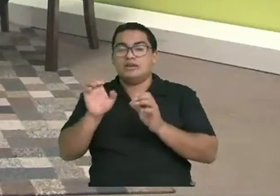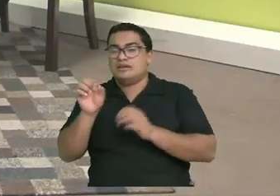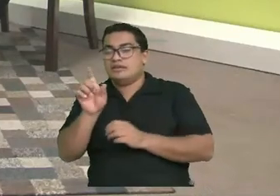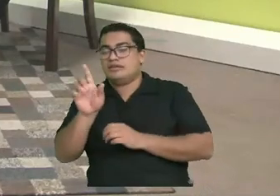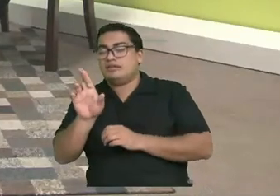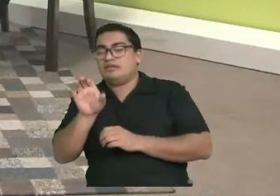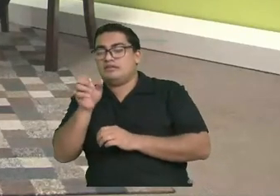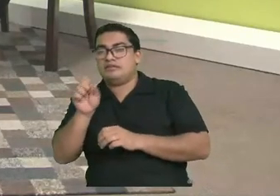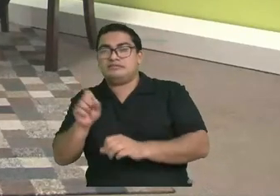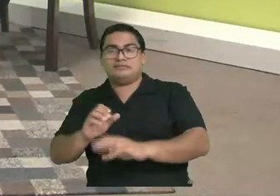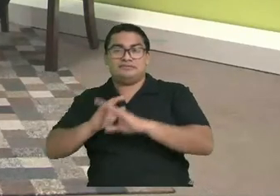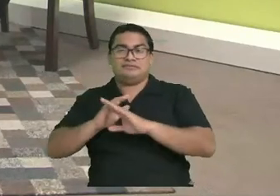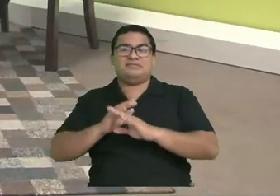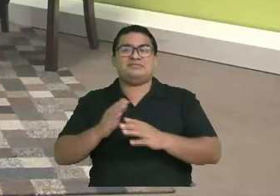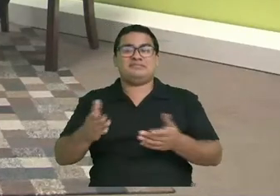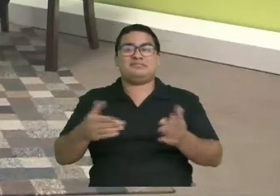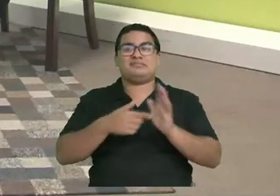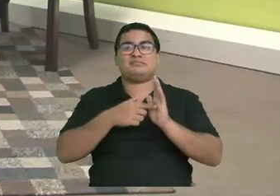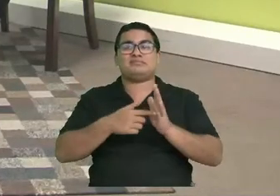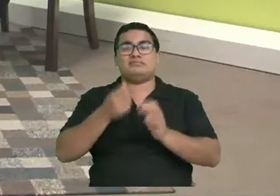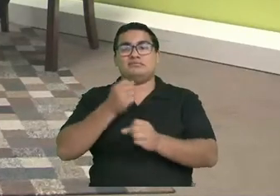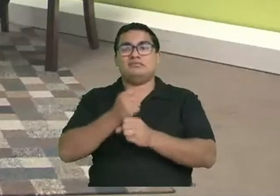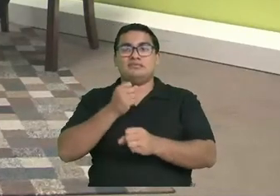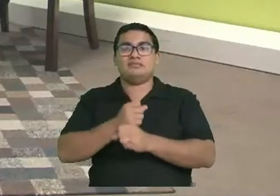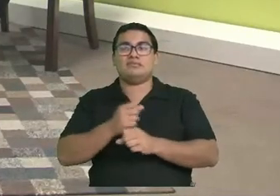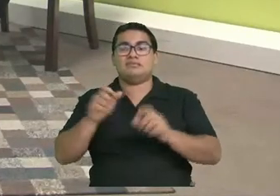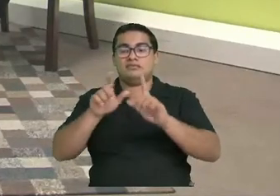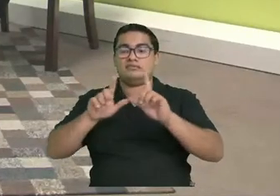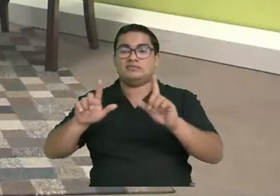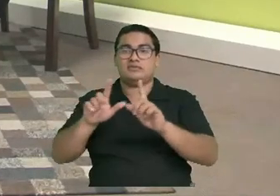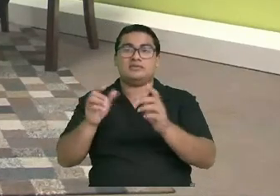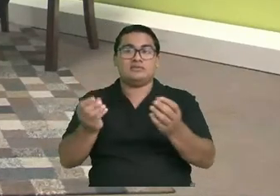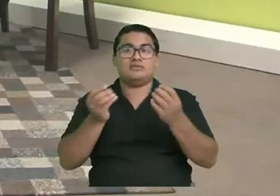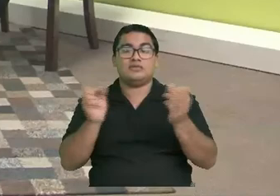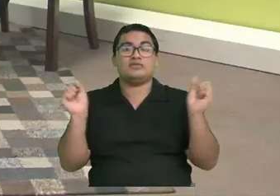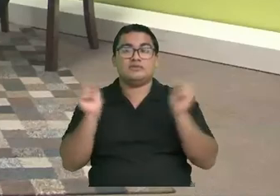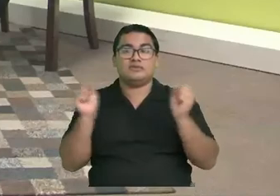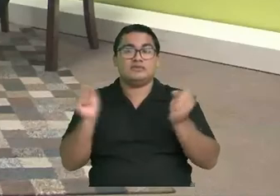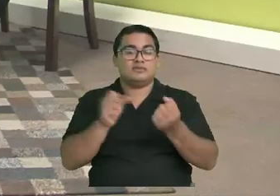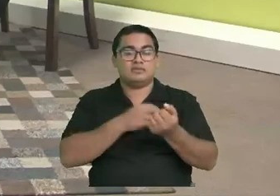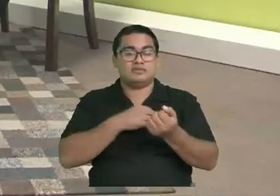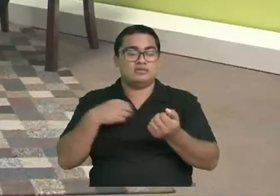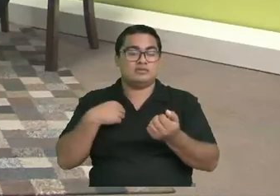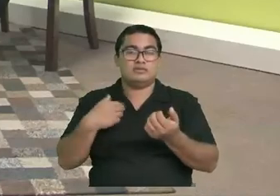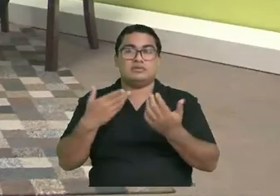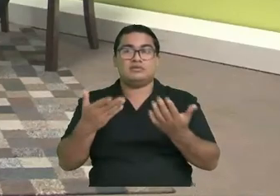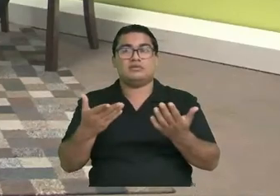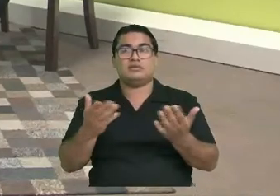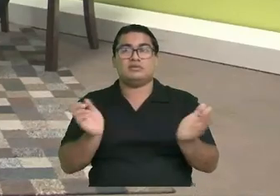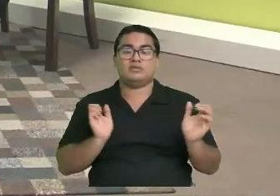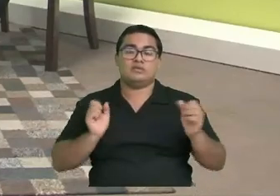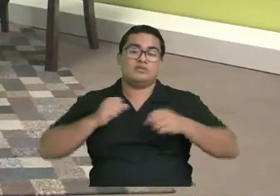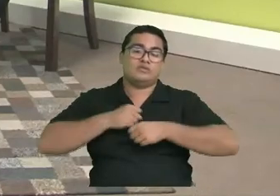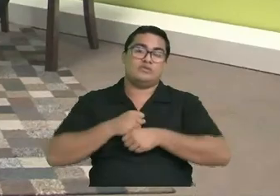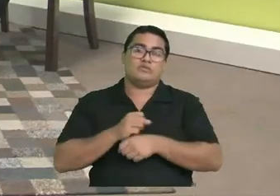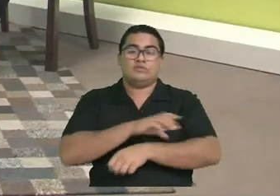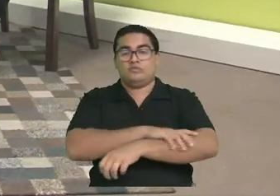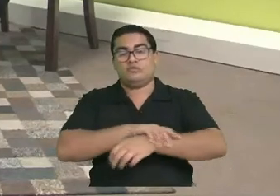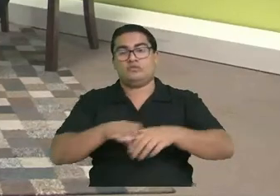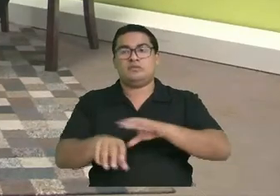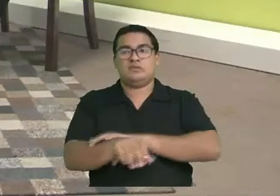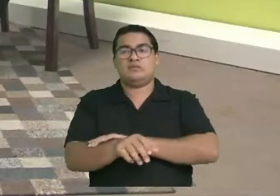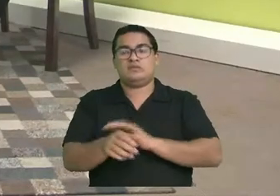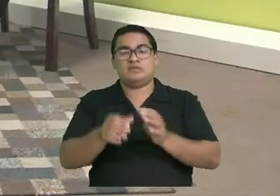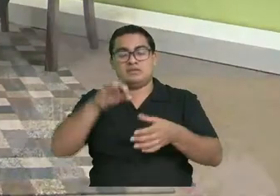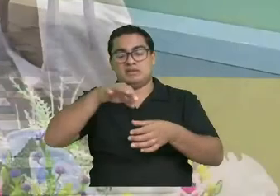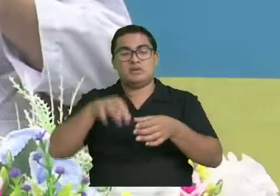ejemplo, te comentaba que si trabajamos en un lugar donde hace mucho frío, ¿qué podemos hacer? Abrigarnos bien, usar guantes, tomar